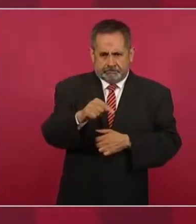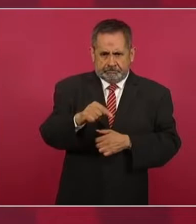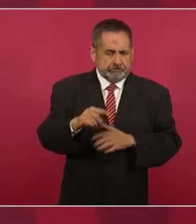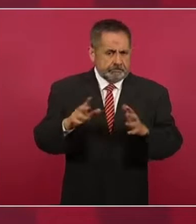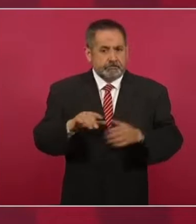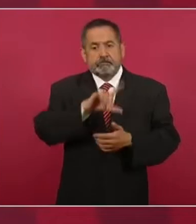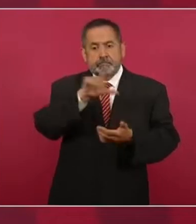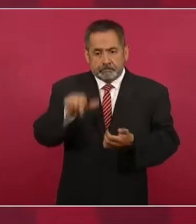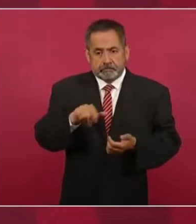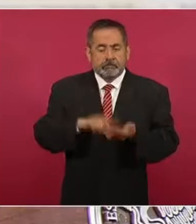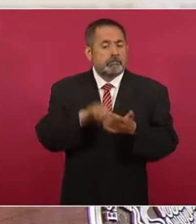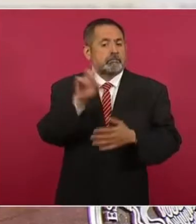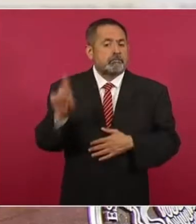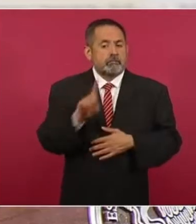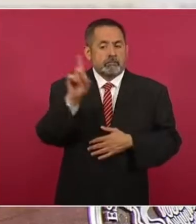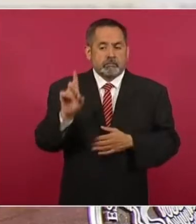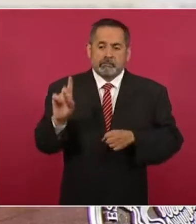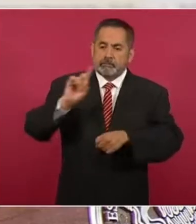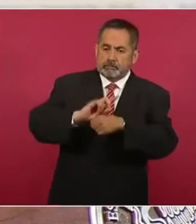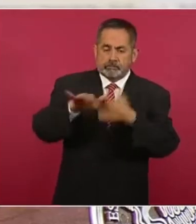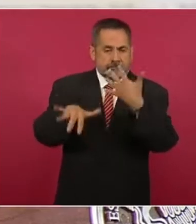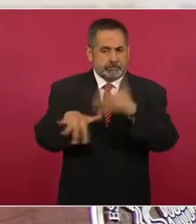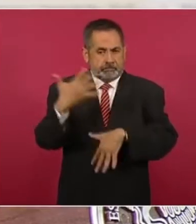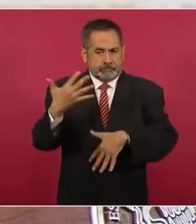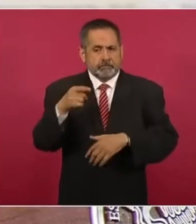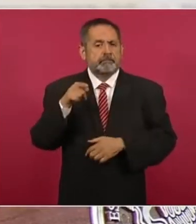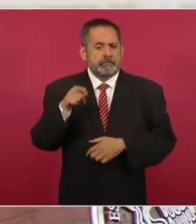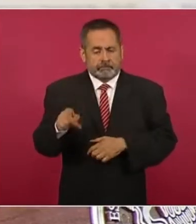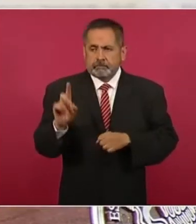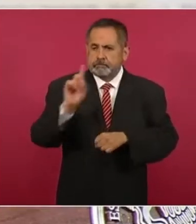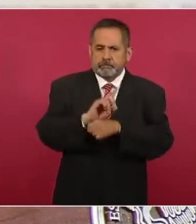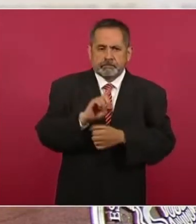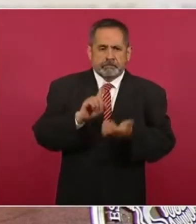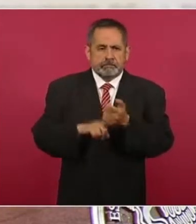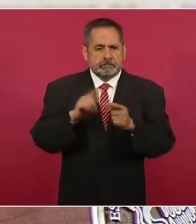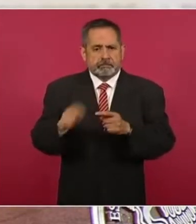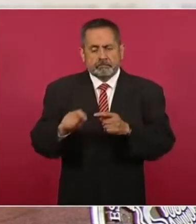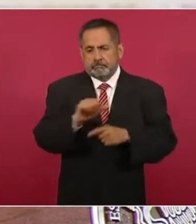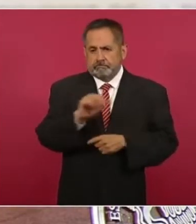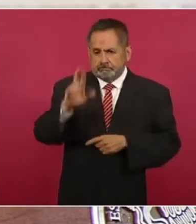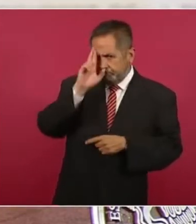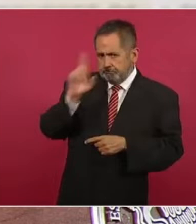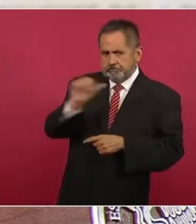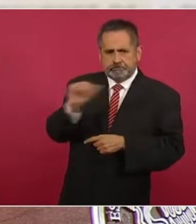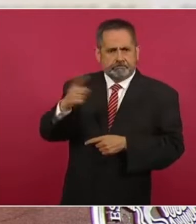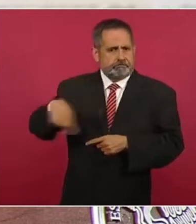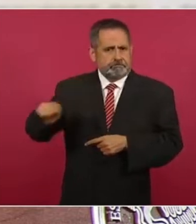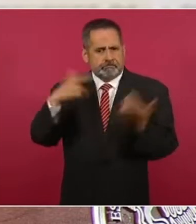Y el domingo, que es día 15, día de las maestras, de los